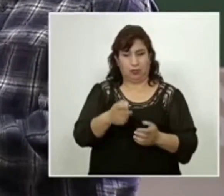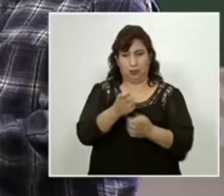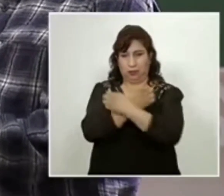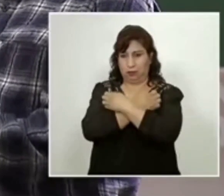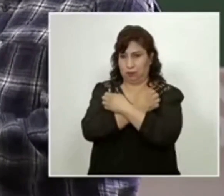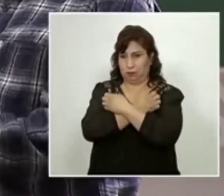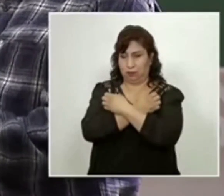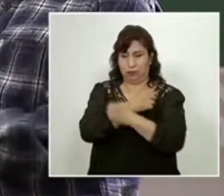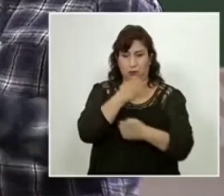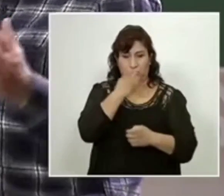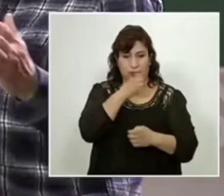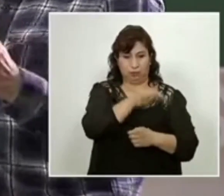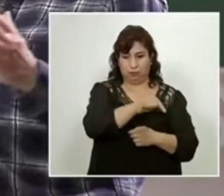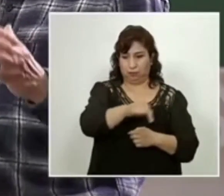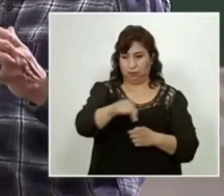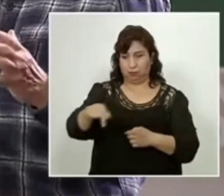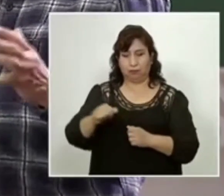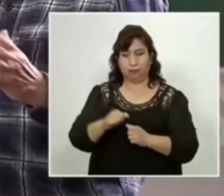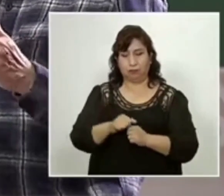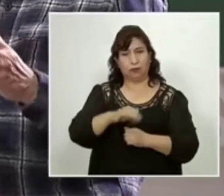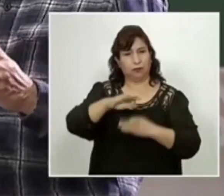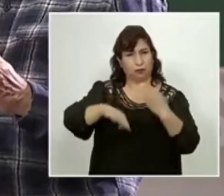educativos. Todo esto